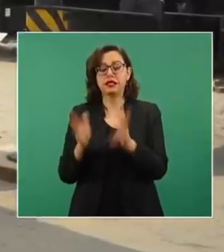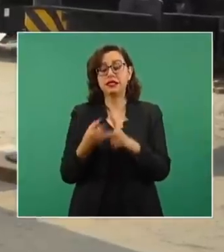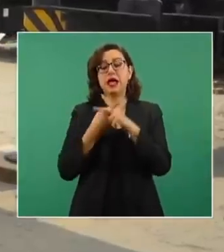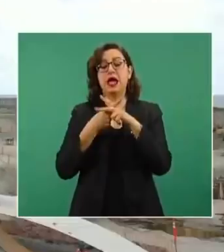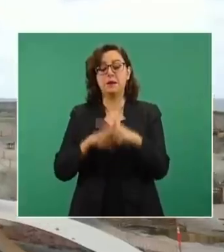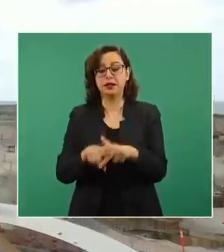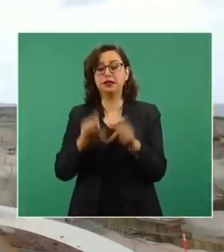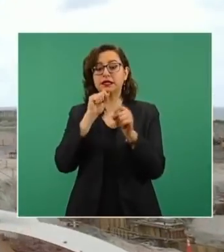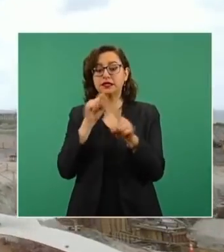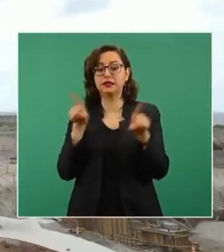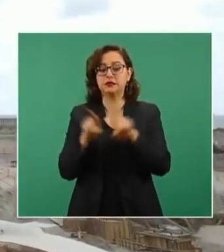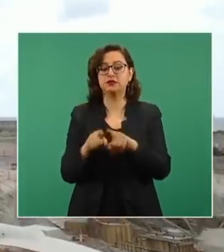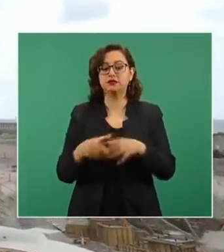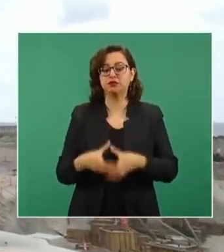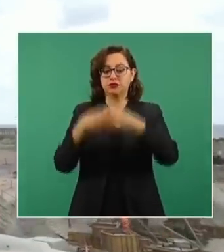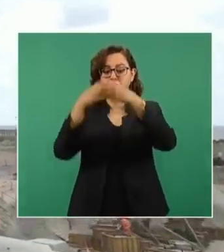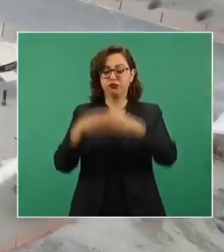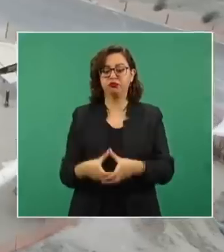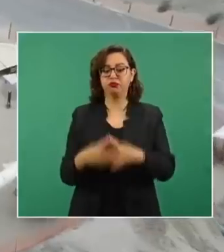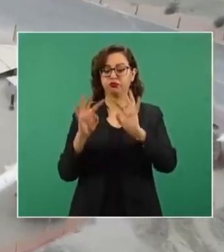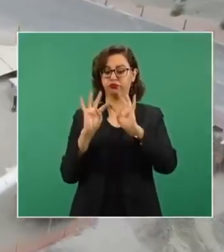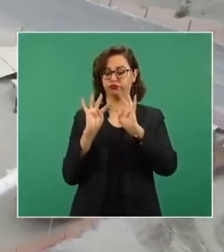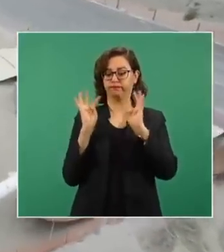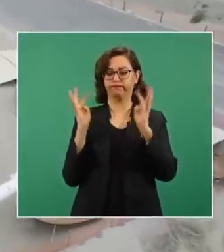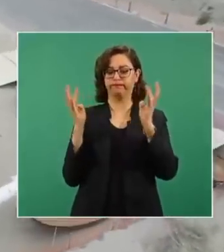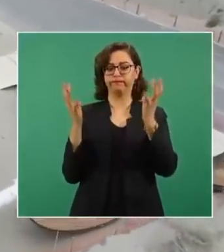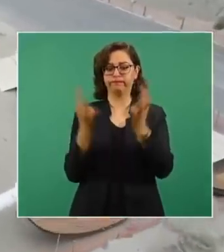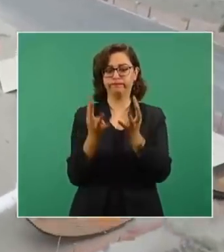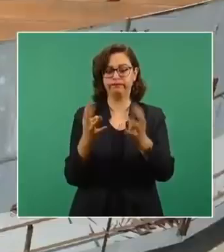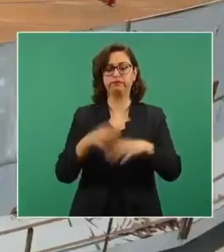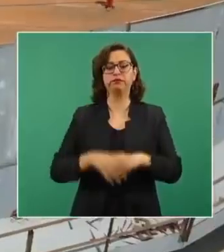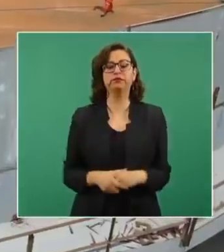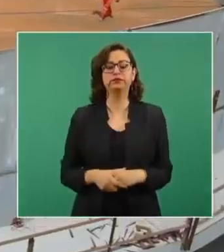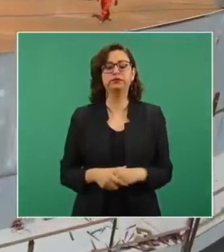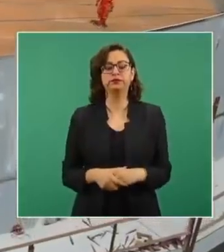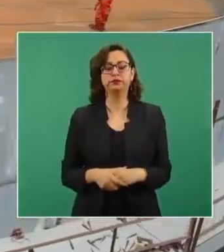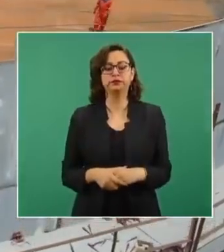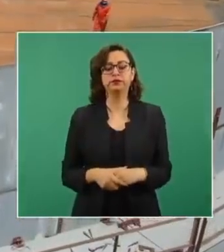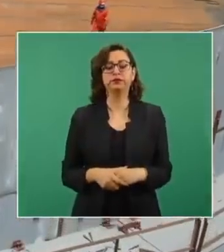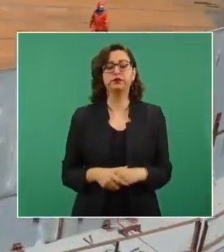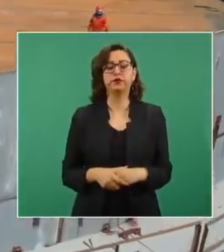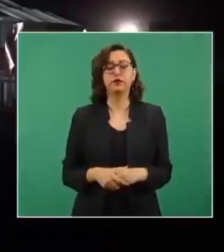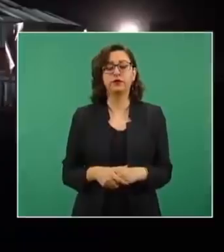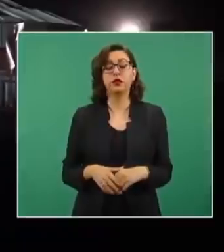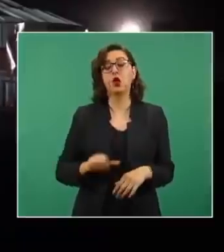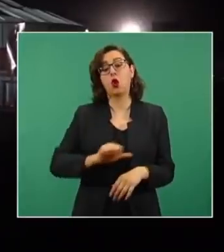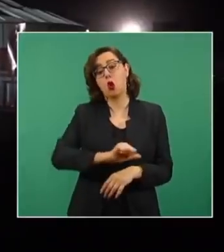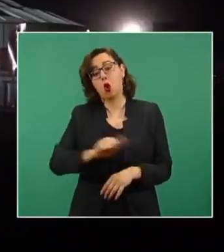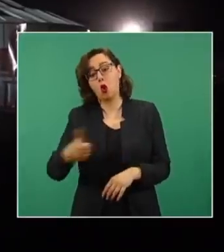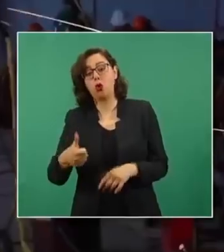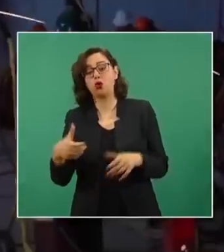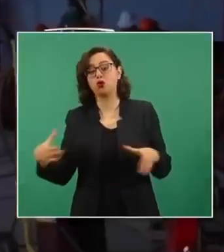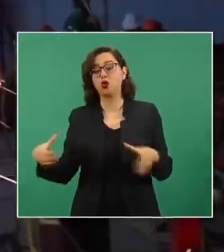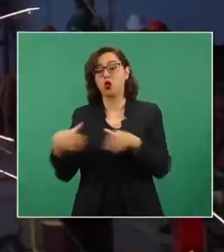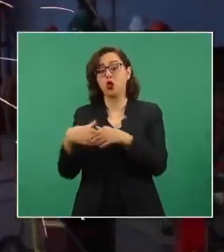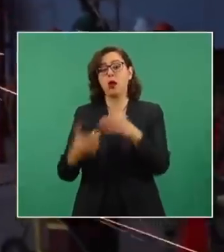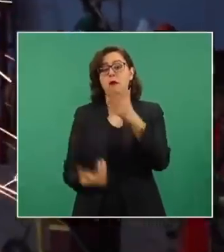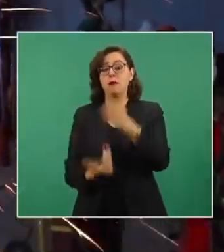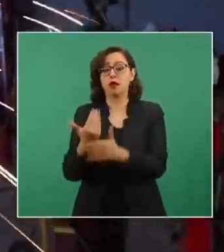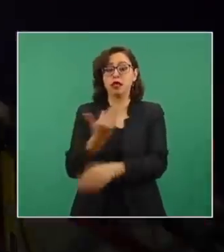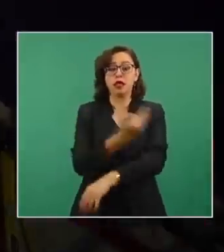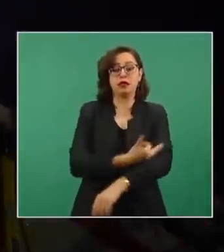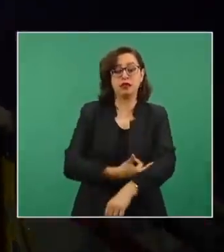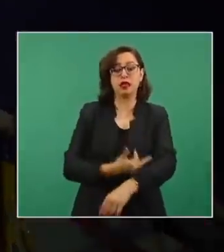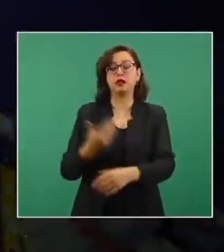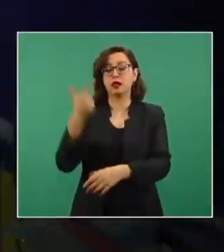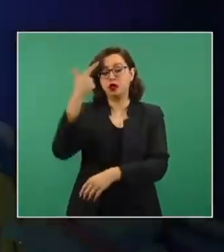anclaje de concreto y la soldadura de gajo intermedio en la zona de tanques esféricos. En los tanques verticales, continúan los trabajos de doble turno en la colocación de placas de